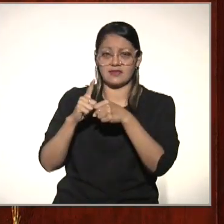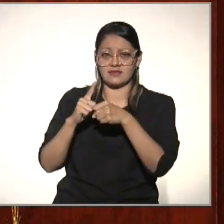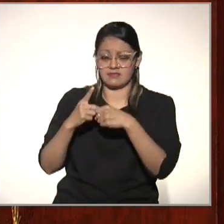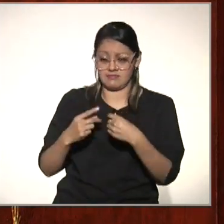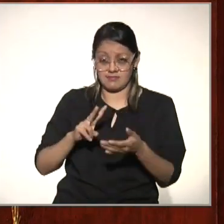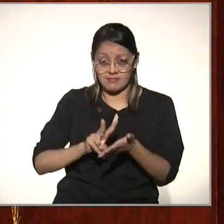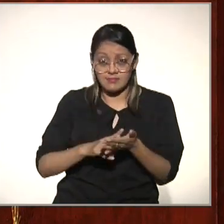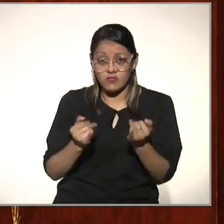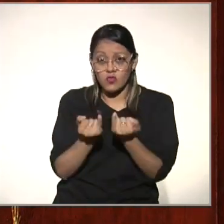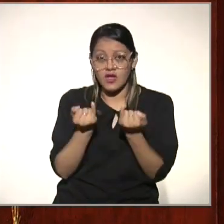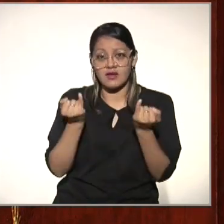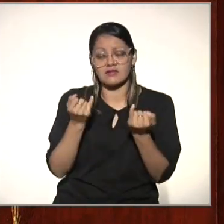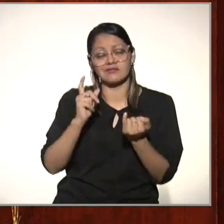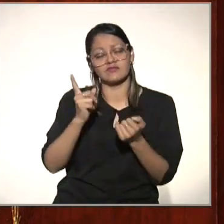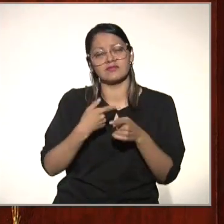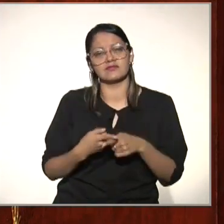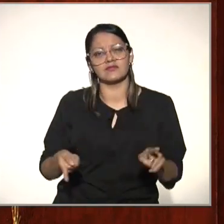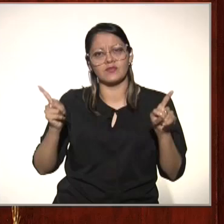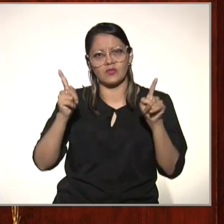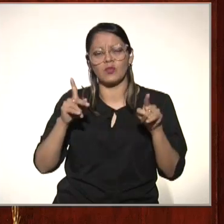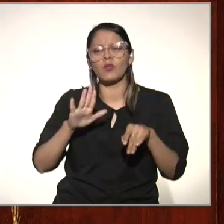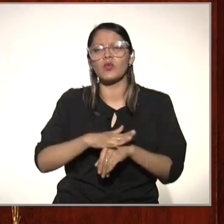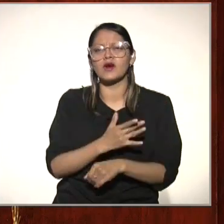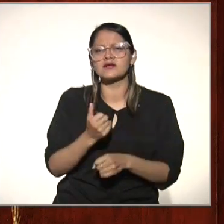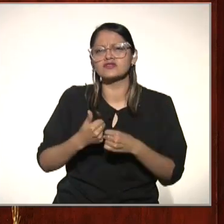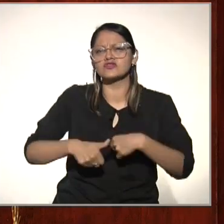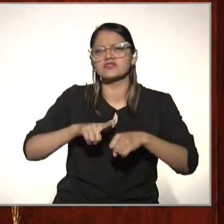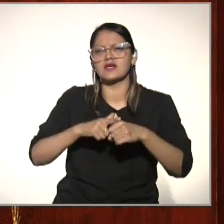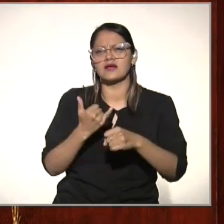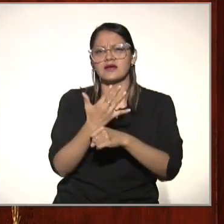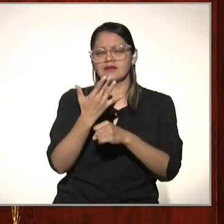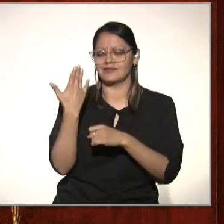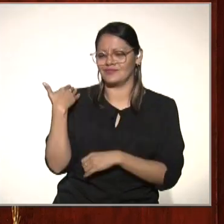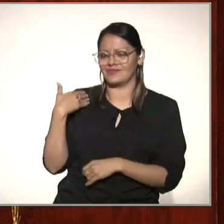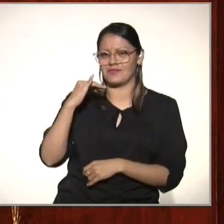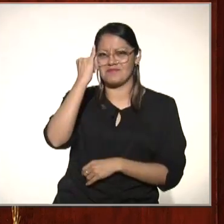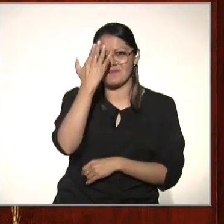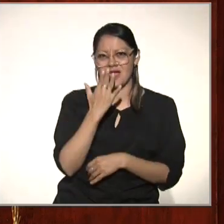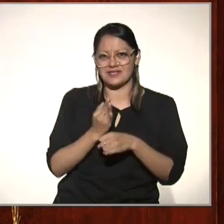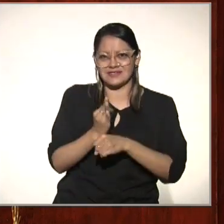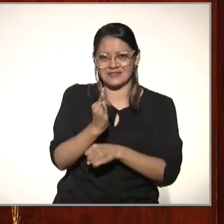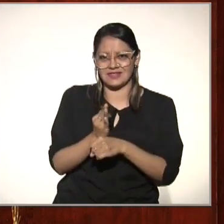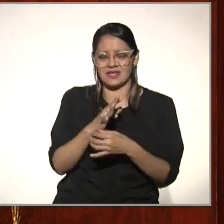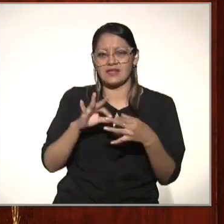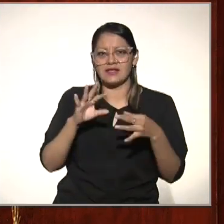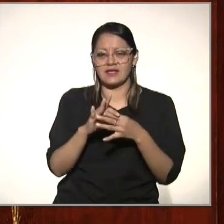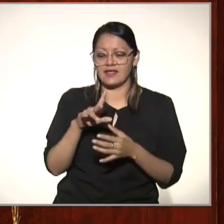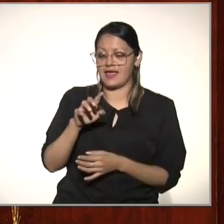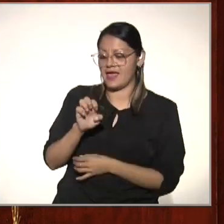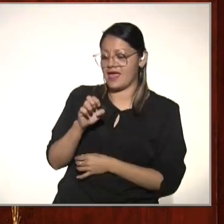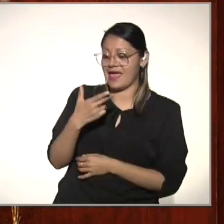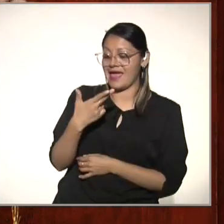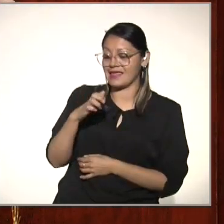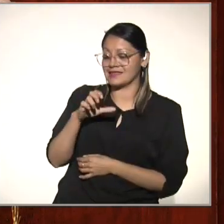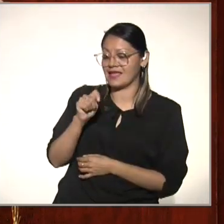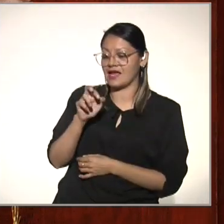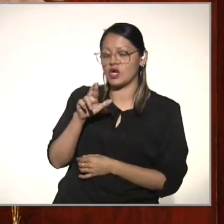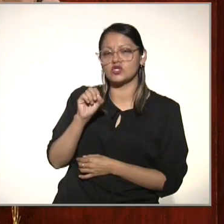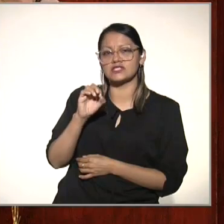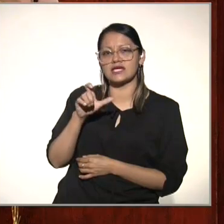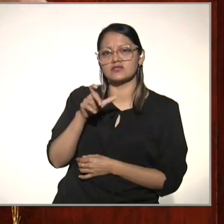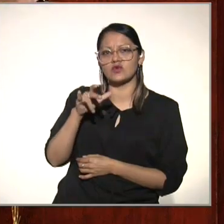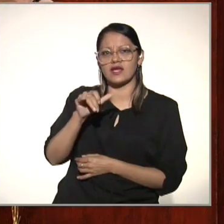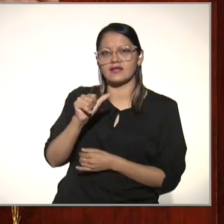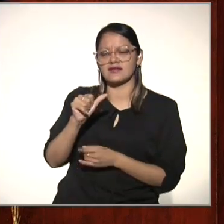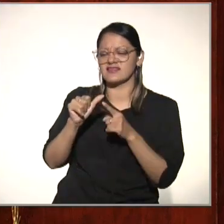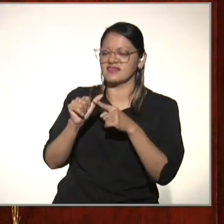los obstáculos sociales. Y esto lo digo porque hace mucho salía un meme que decía la heterosexualidad es parte de la diversidad. Claro, en un